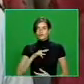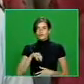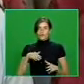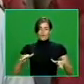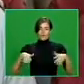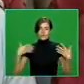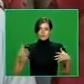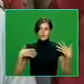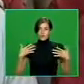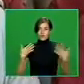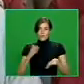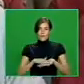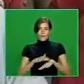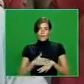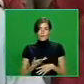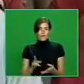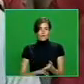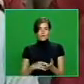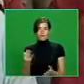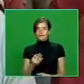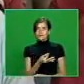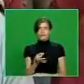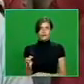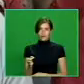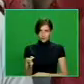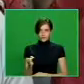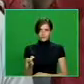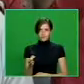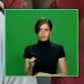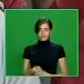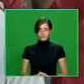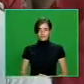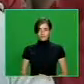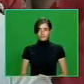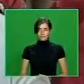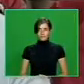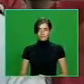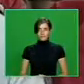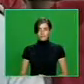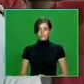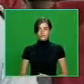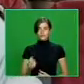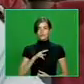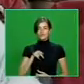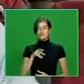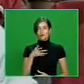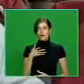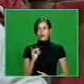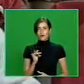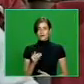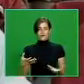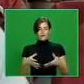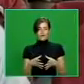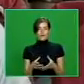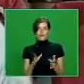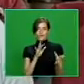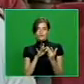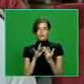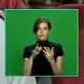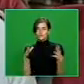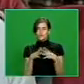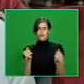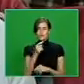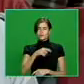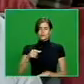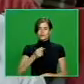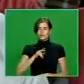contentos porque de una manera extraordinaria apenas nos tenemos una una reunión el contacto con toda la